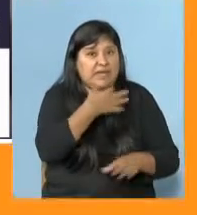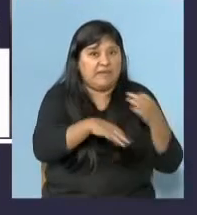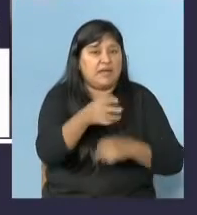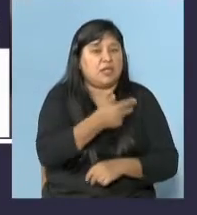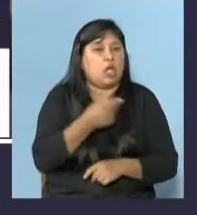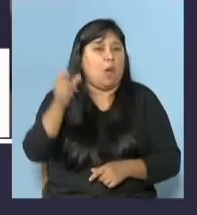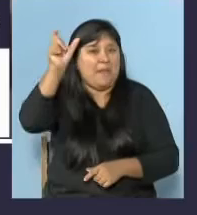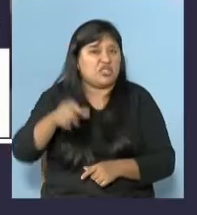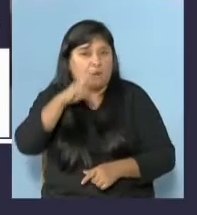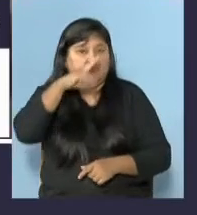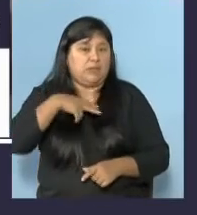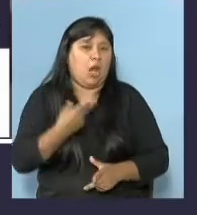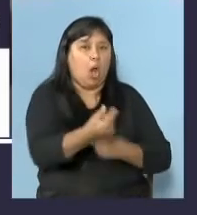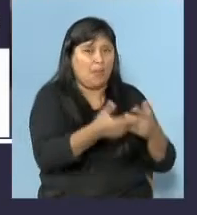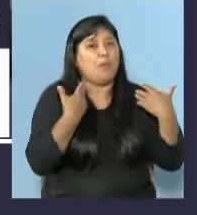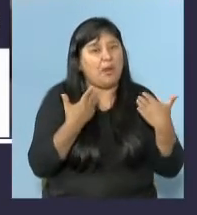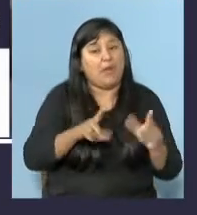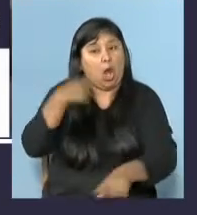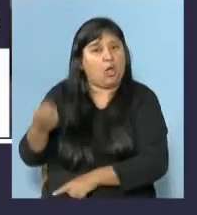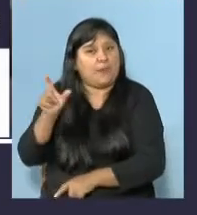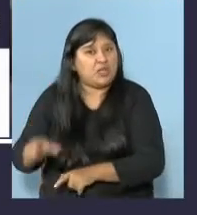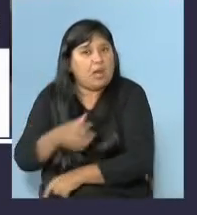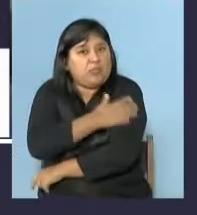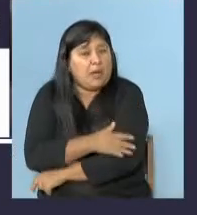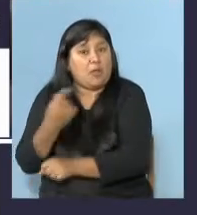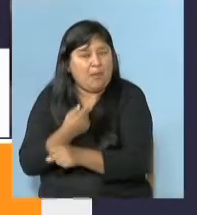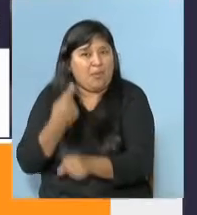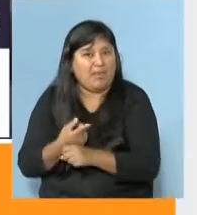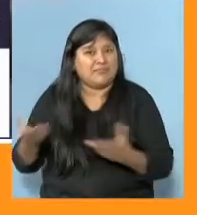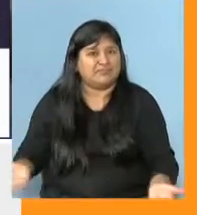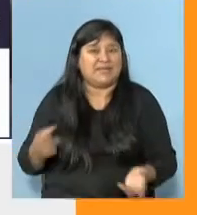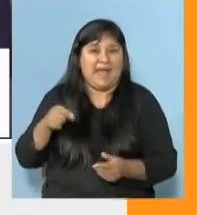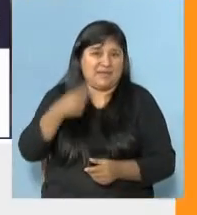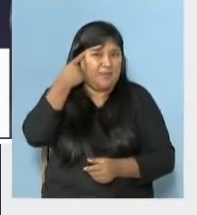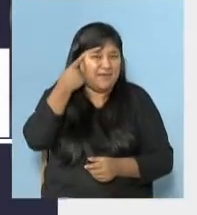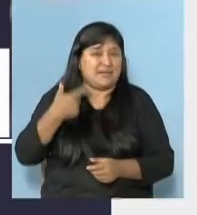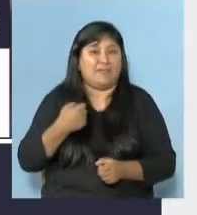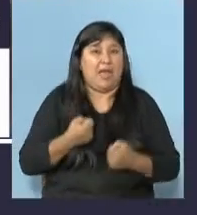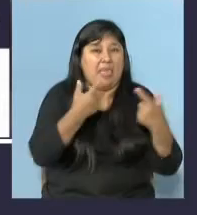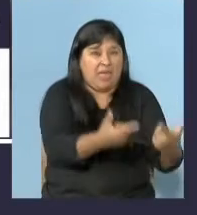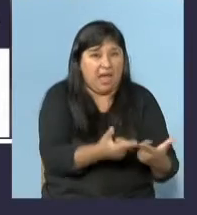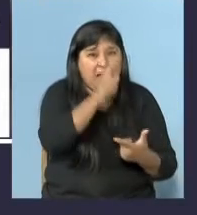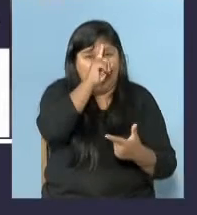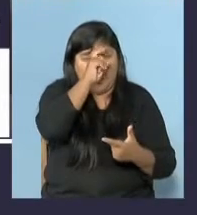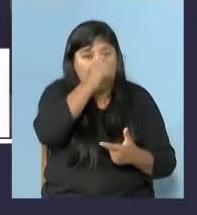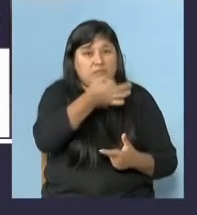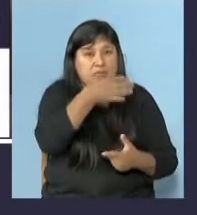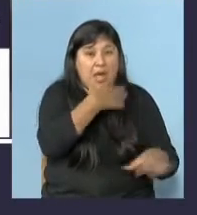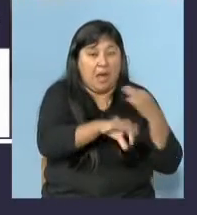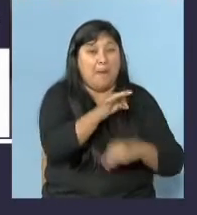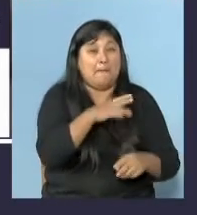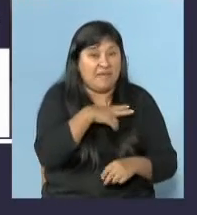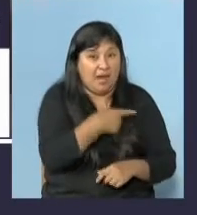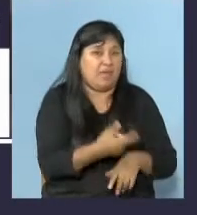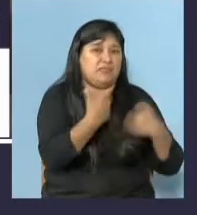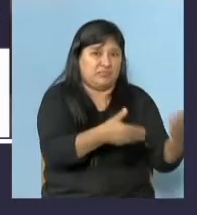riesgo, no lo vemos como una posibilidad a corto plazo. ¿Y qué cantidad se maneja de vacunación en